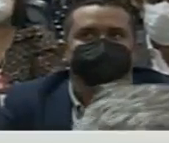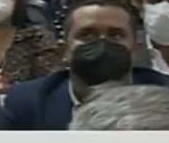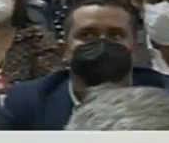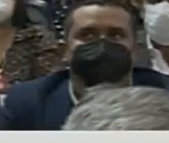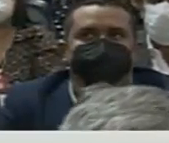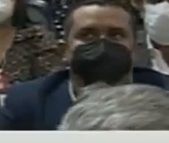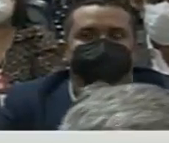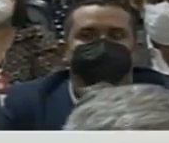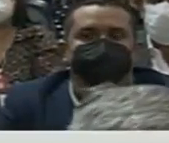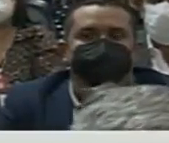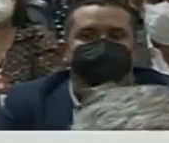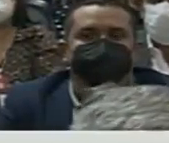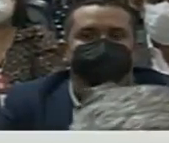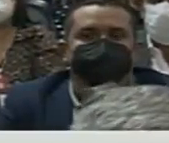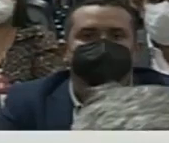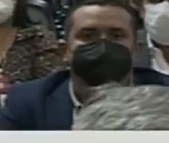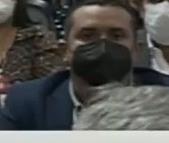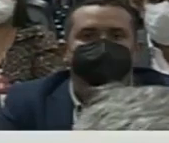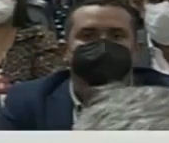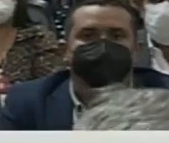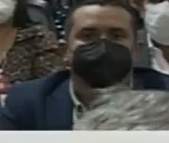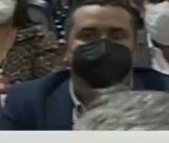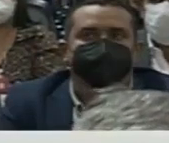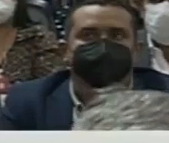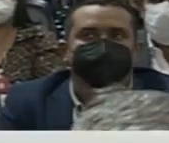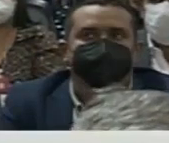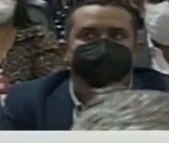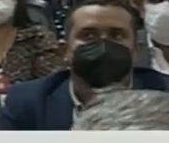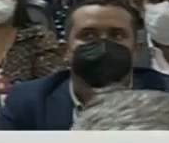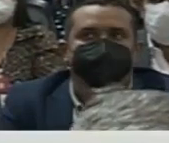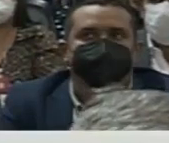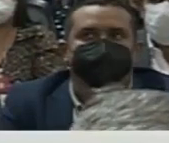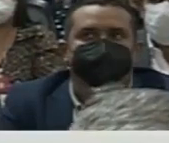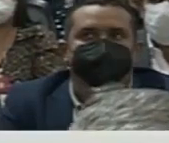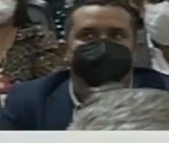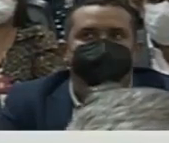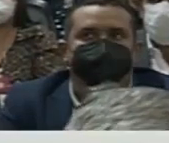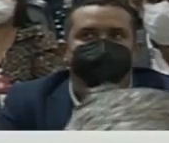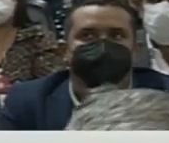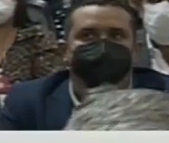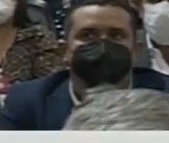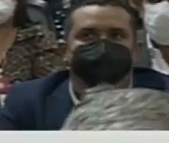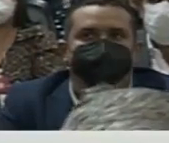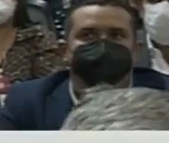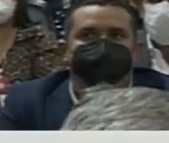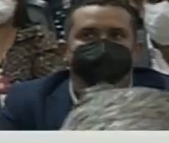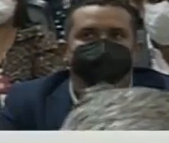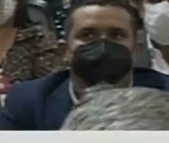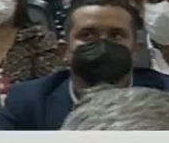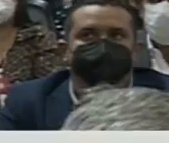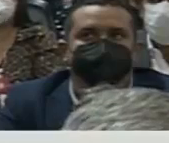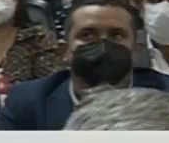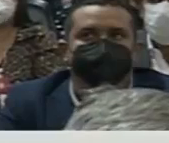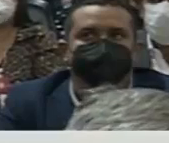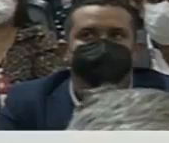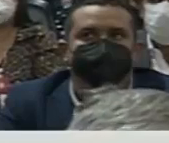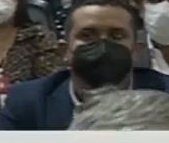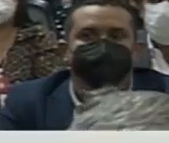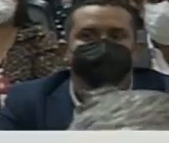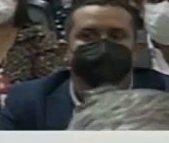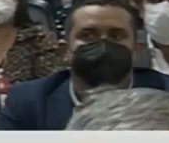sentimiento de un país que empujaba precisamente a la confrontación, al odio, y en ese